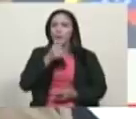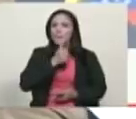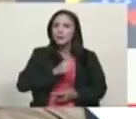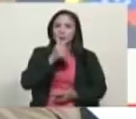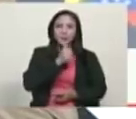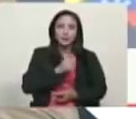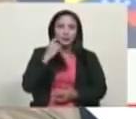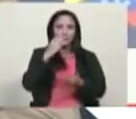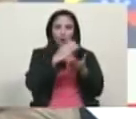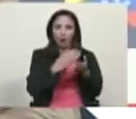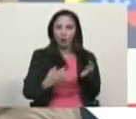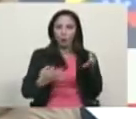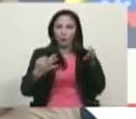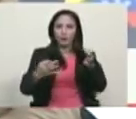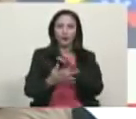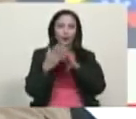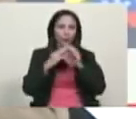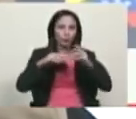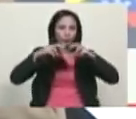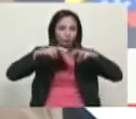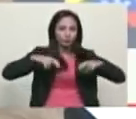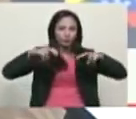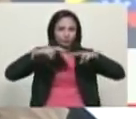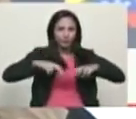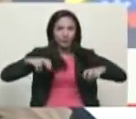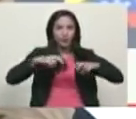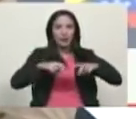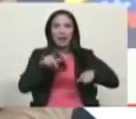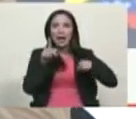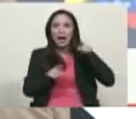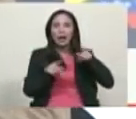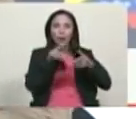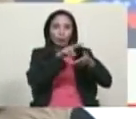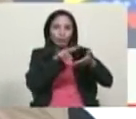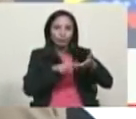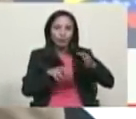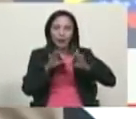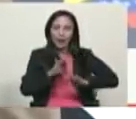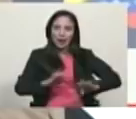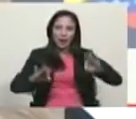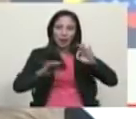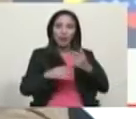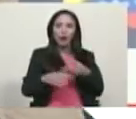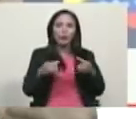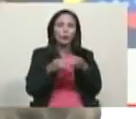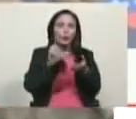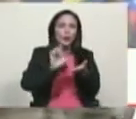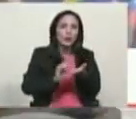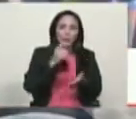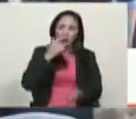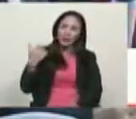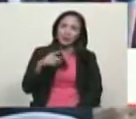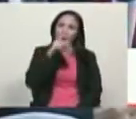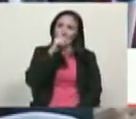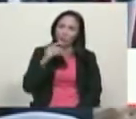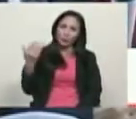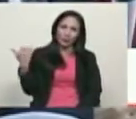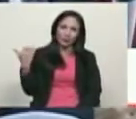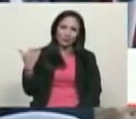los comunicados que nadie lee, que saca el cartel de Lima desde hace un año para